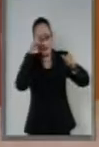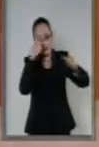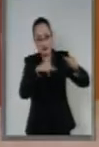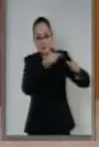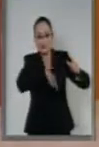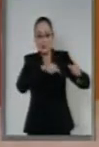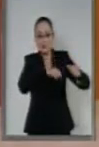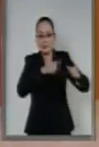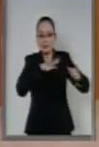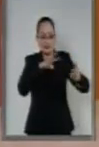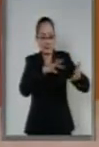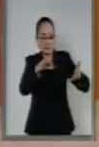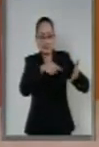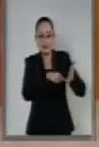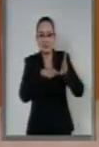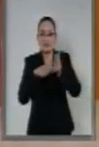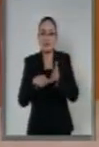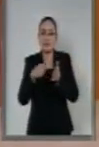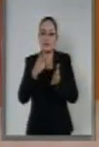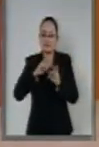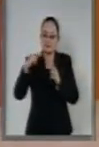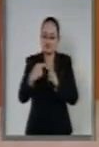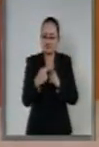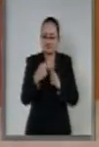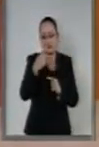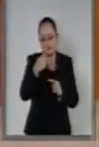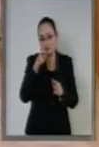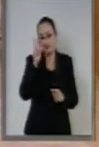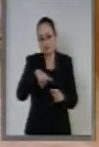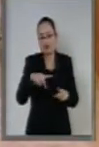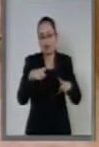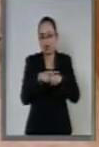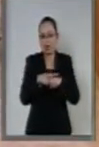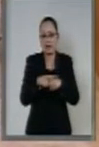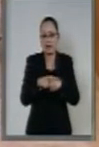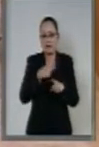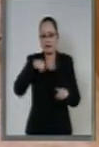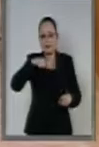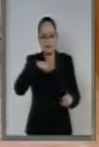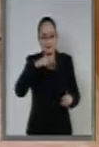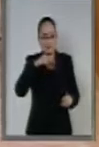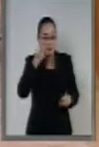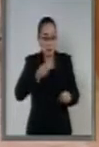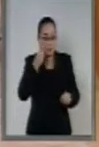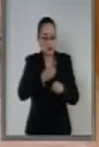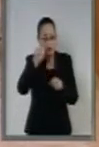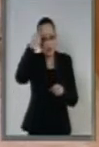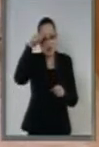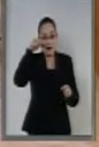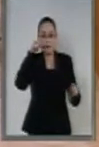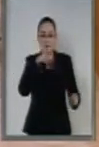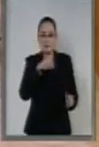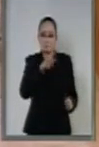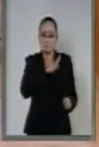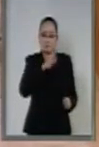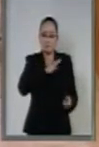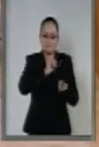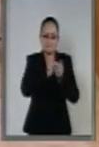todo el punto de vista muy equivocado ahí perdimos la gran oportunidad de haber